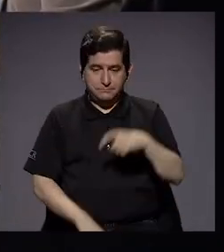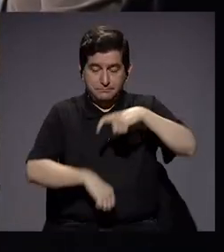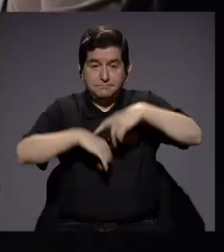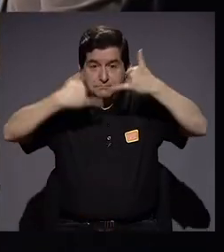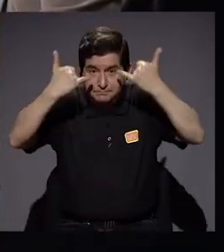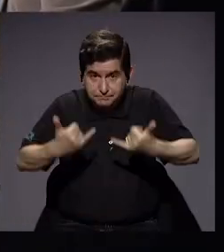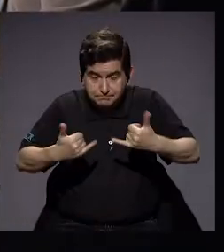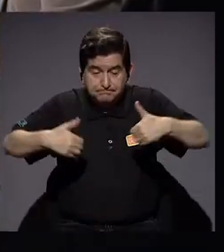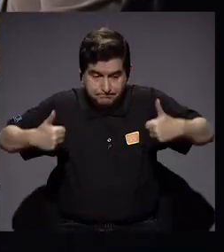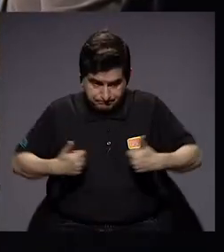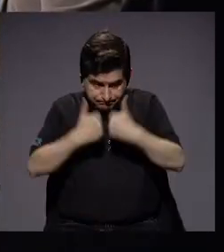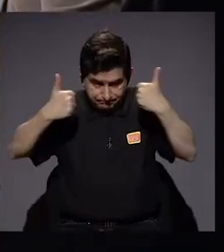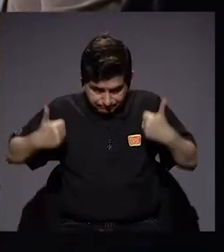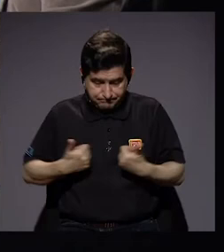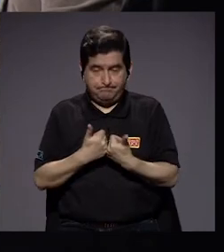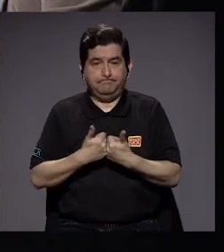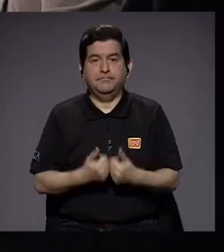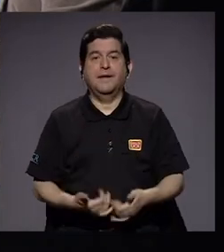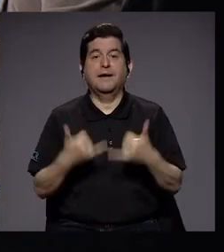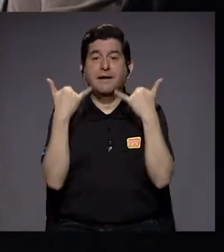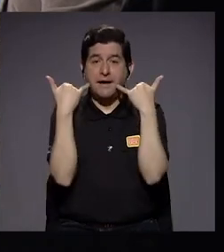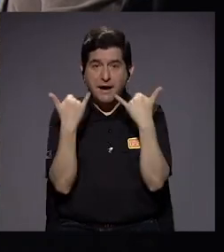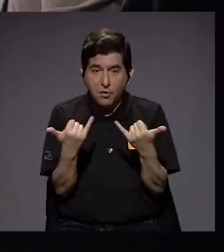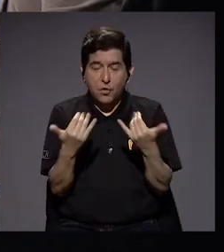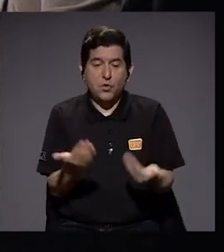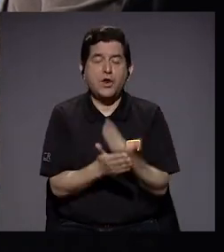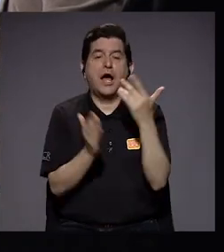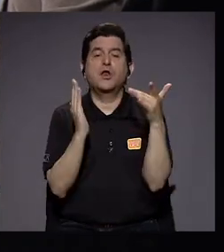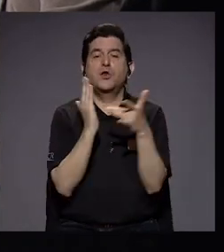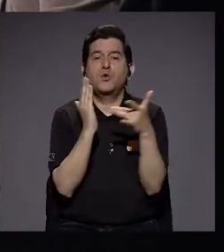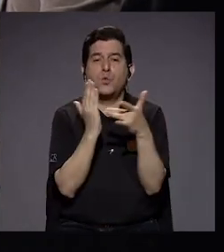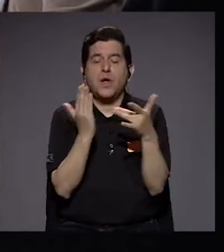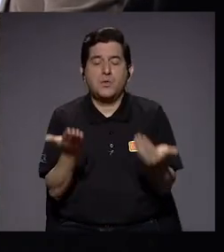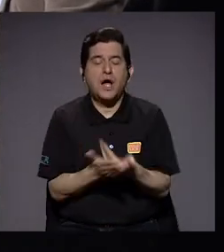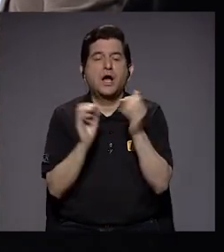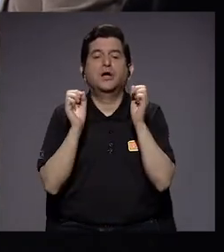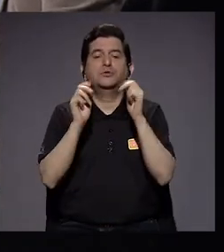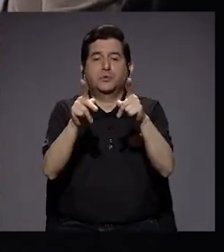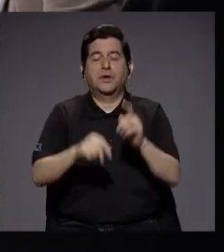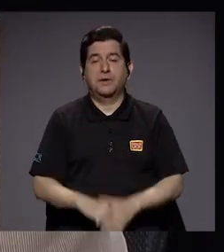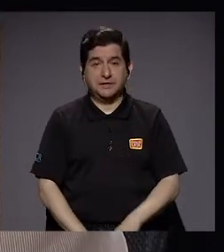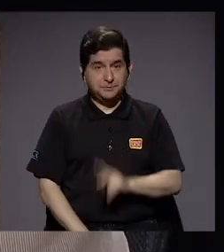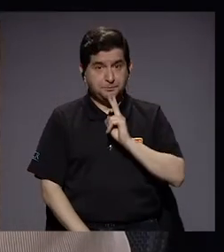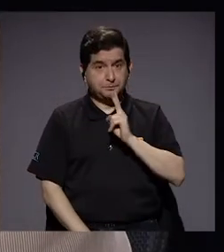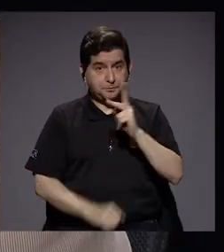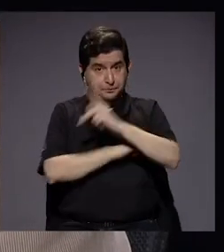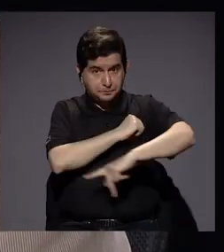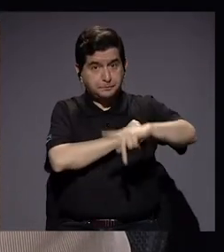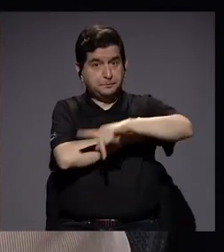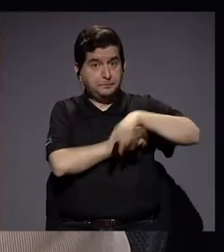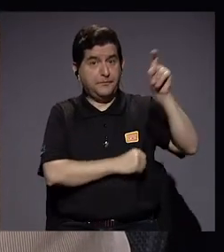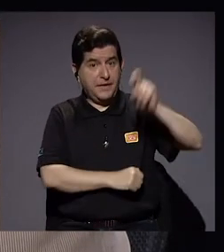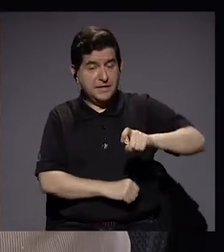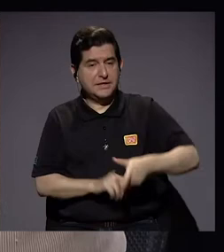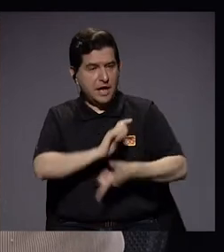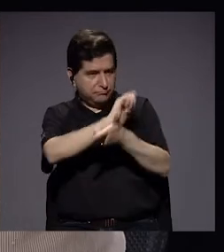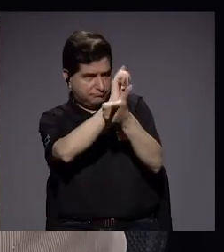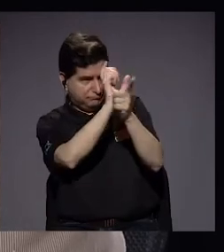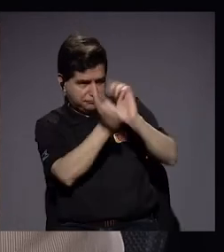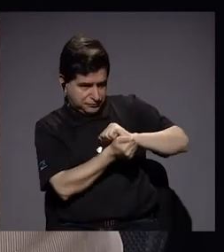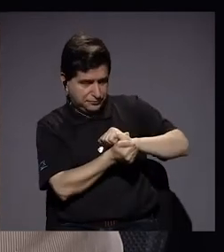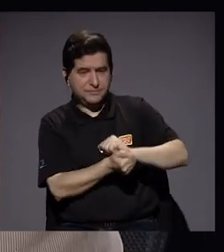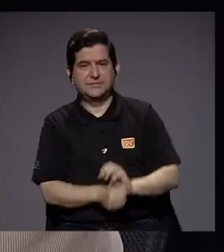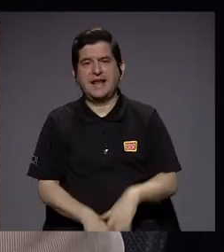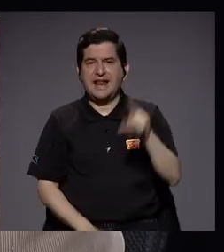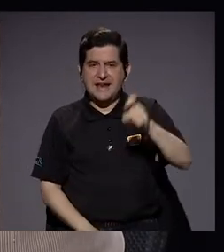estos momentos, pues existen muchos retos porque está viniendo nueva tecnología, nuevas oportunidades, entonces definitivamente el país tiene que